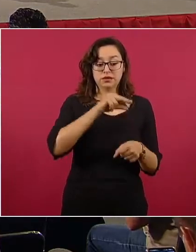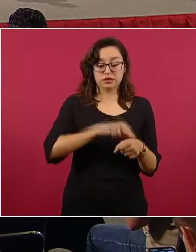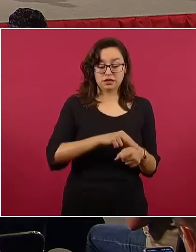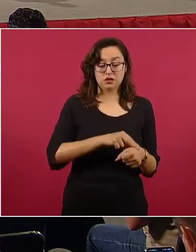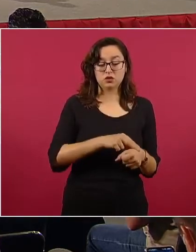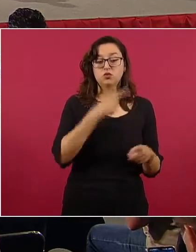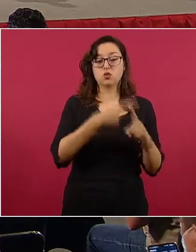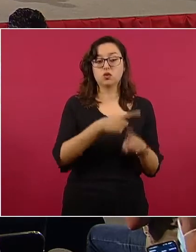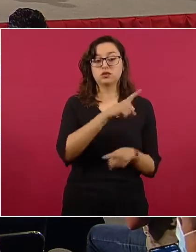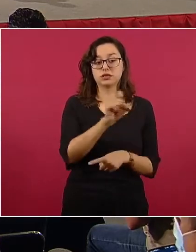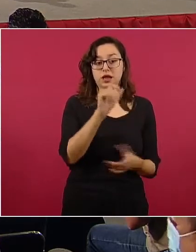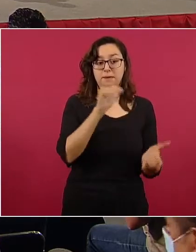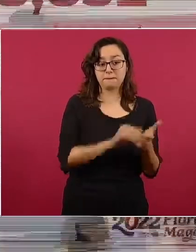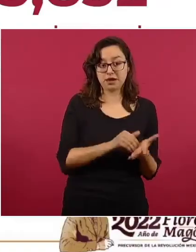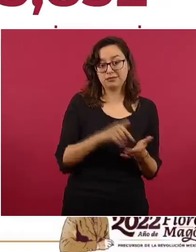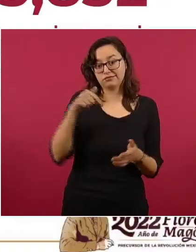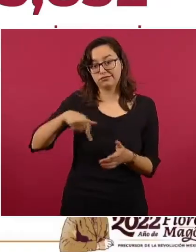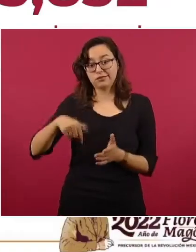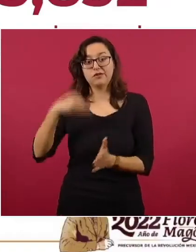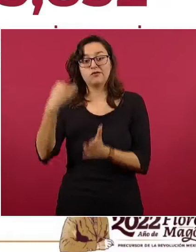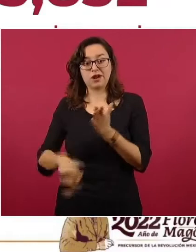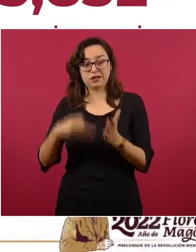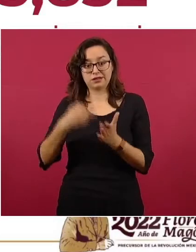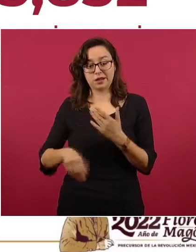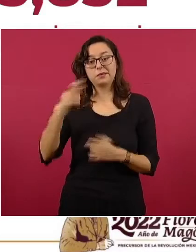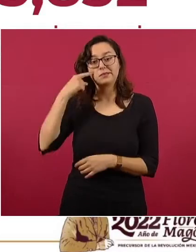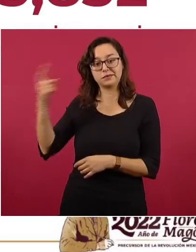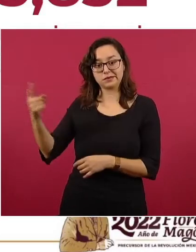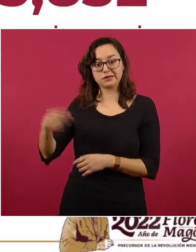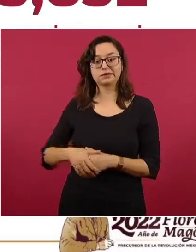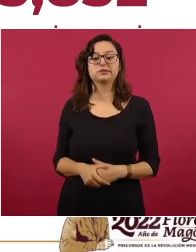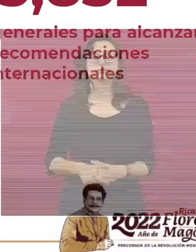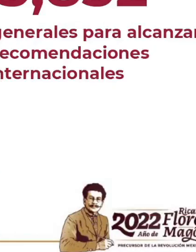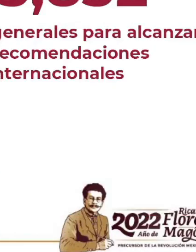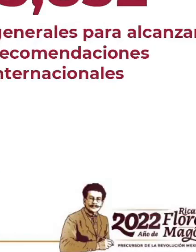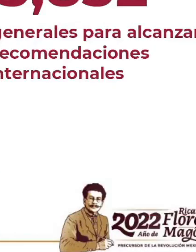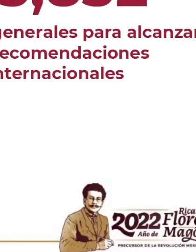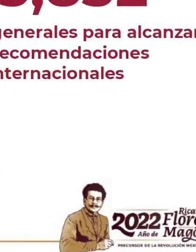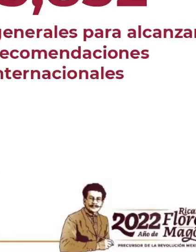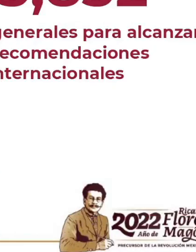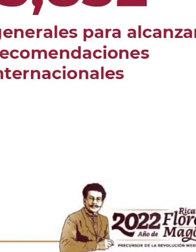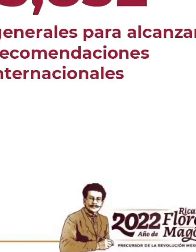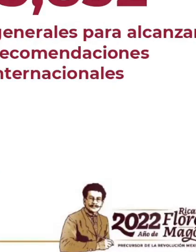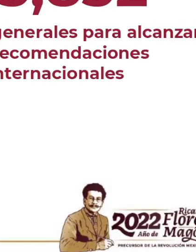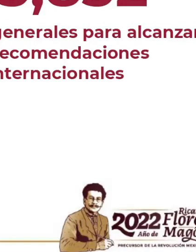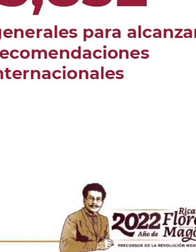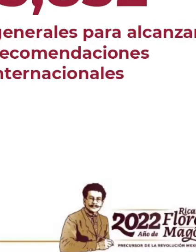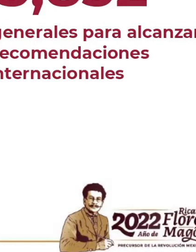100,000 habitantes, nos da un número total actual estimado de